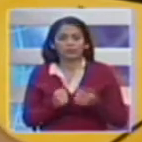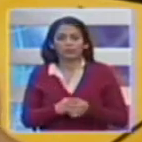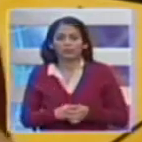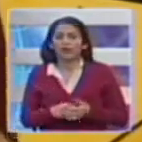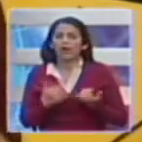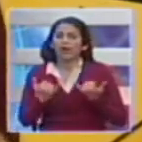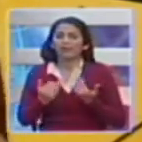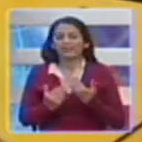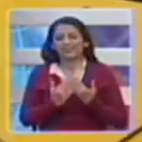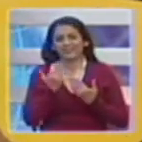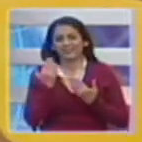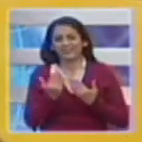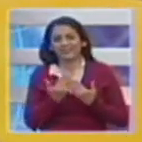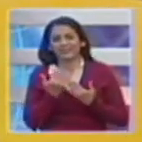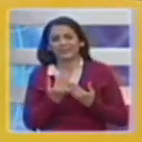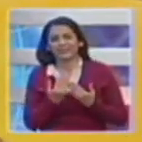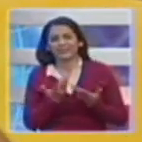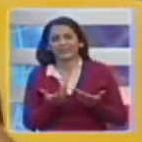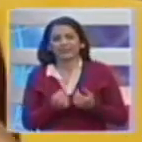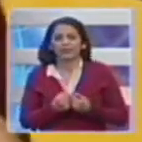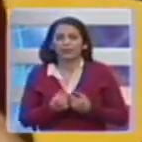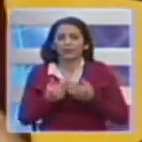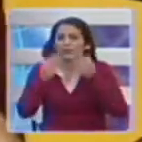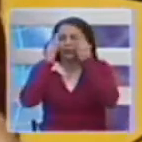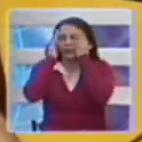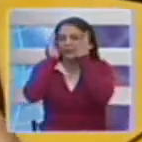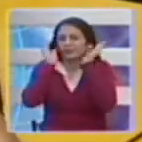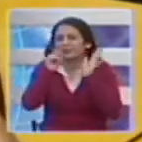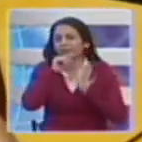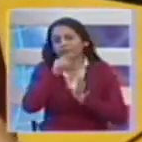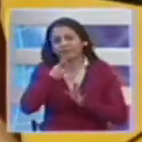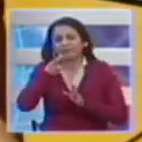fácil, ya que uno tampoco no se sabe mucho